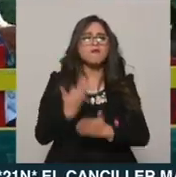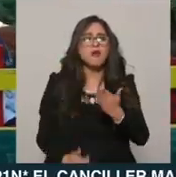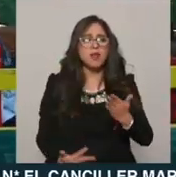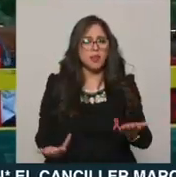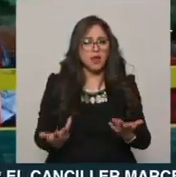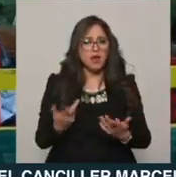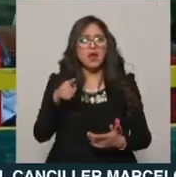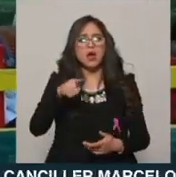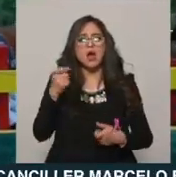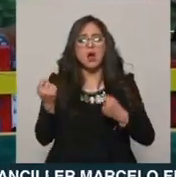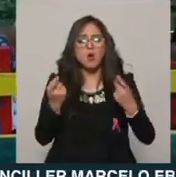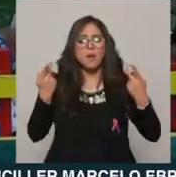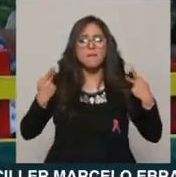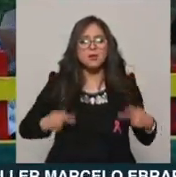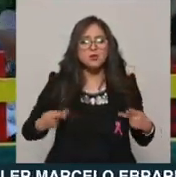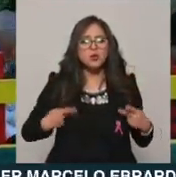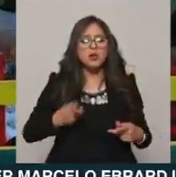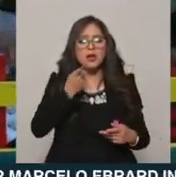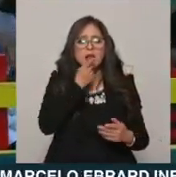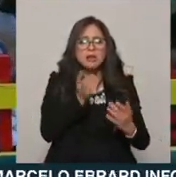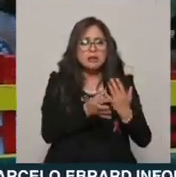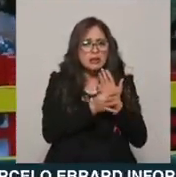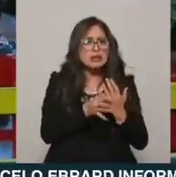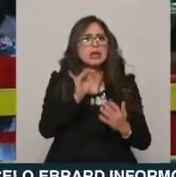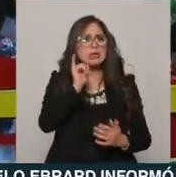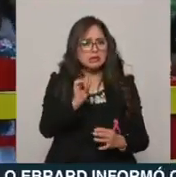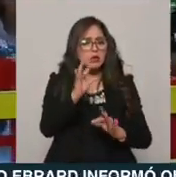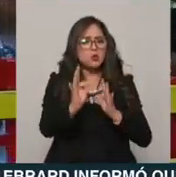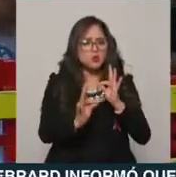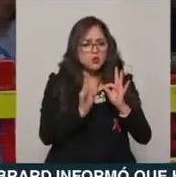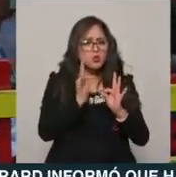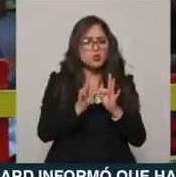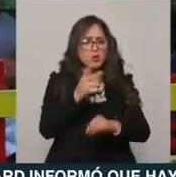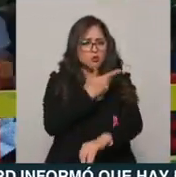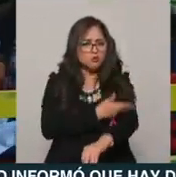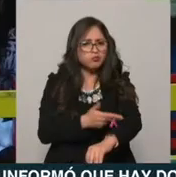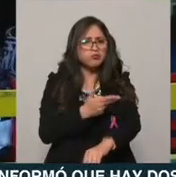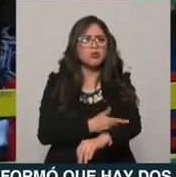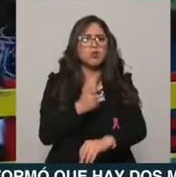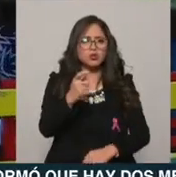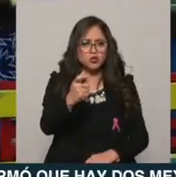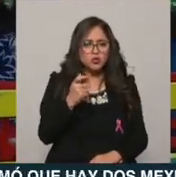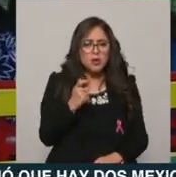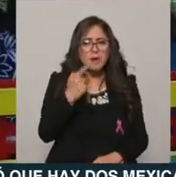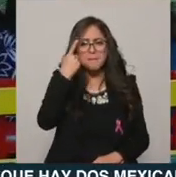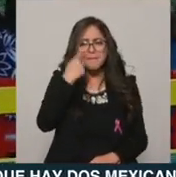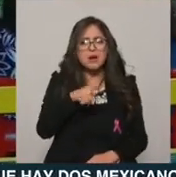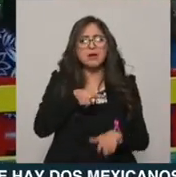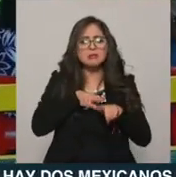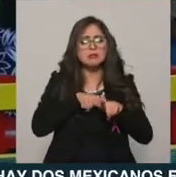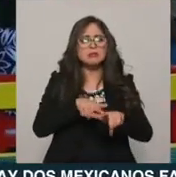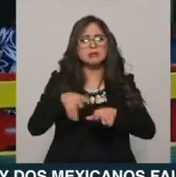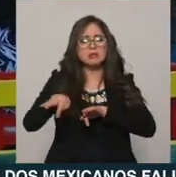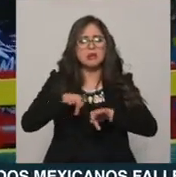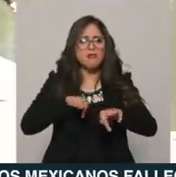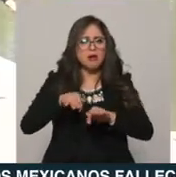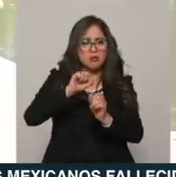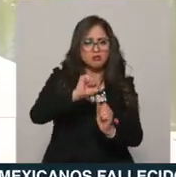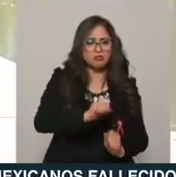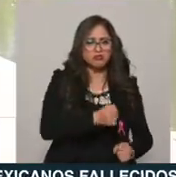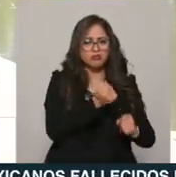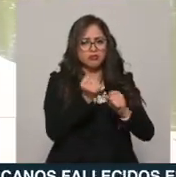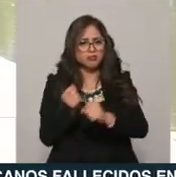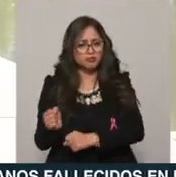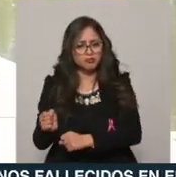Los prestadores de servicios señalan que están cumpliendo con las regulaciones que la alcaldía Xochimilco ha dispuesto para la operación de las trajineras. Es